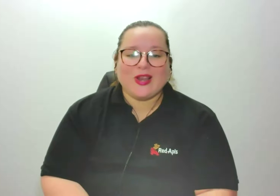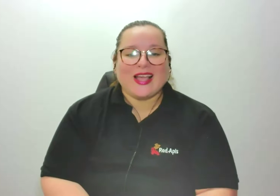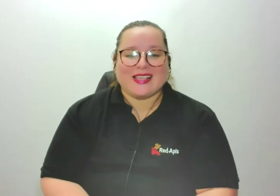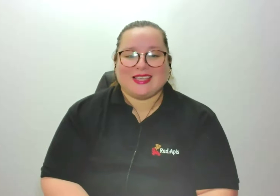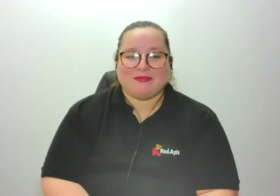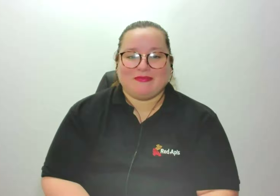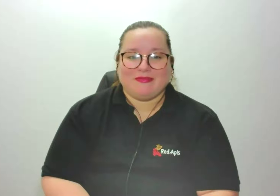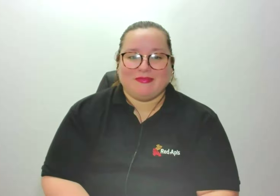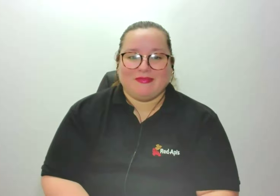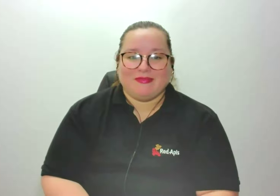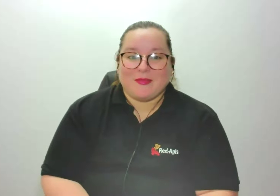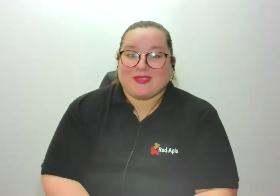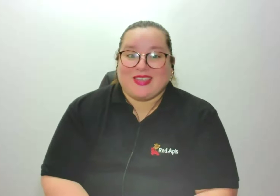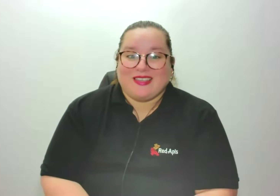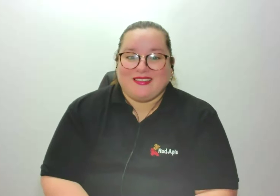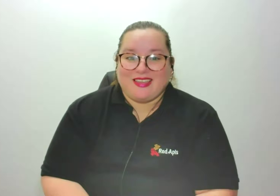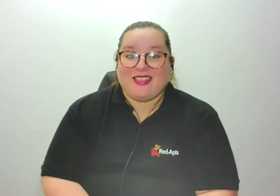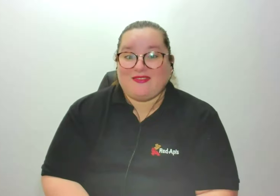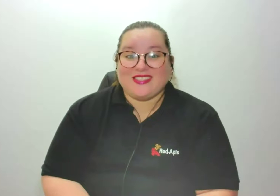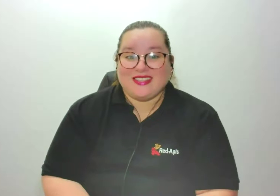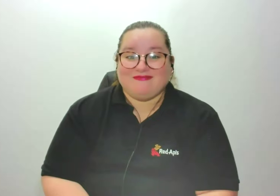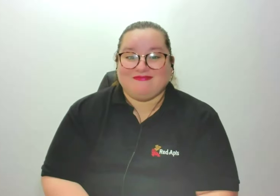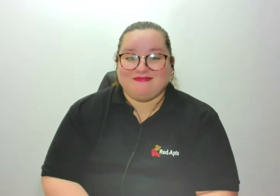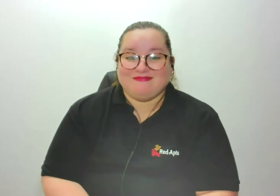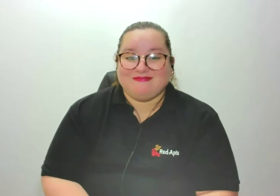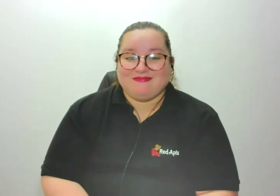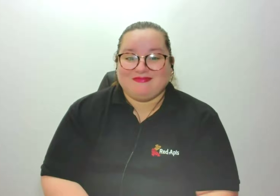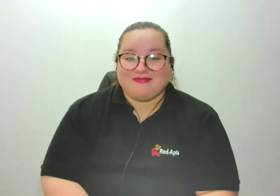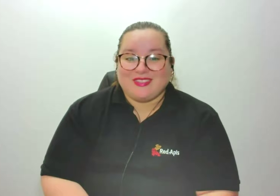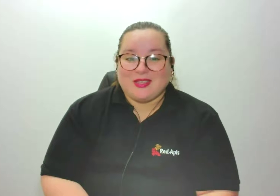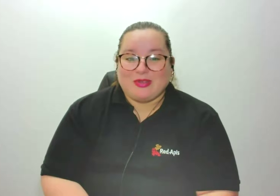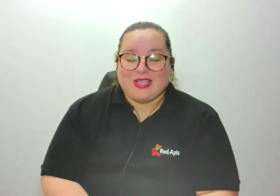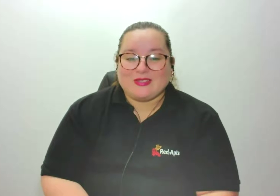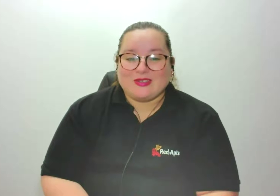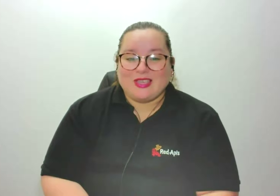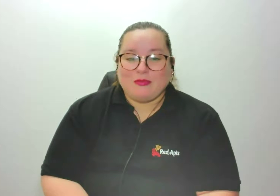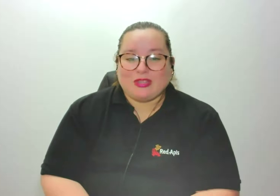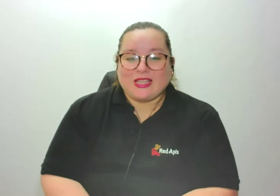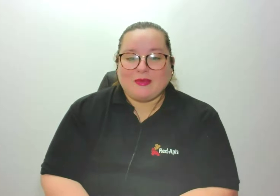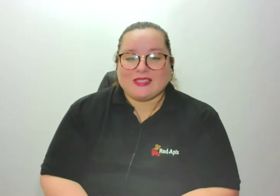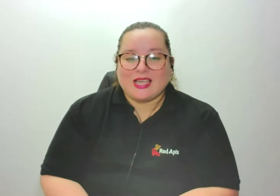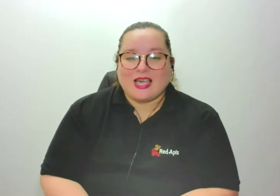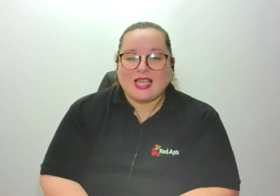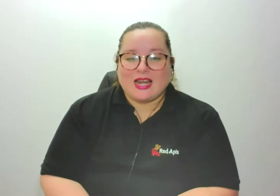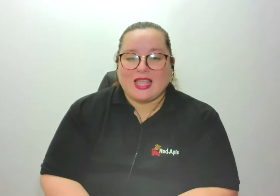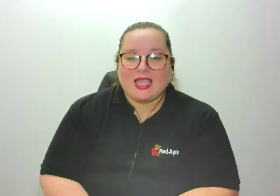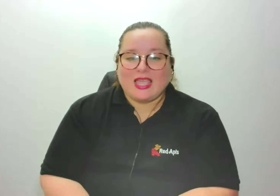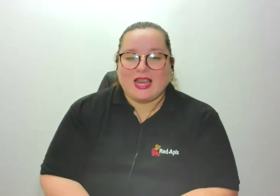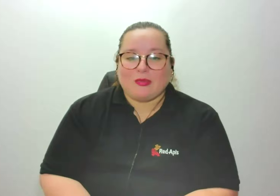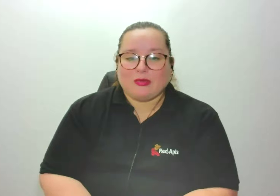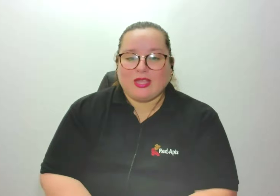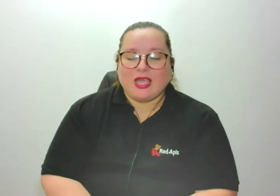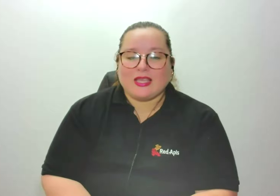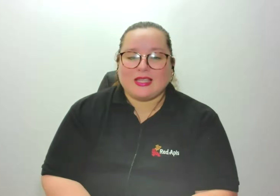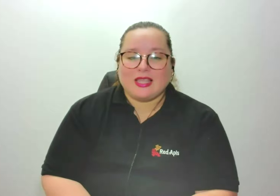¿Cómo estuvo en la casa? ¿Qué pasó ahí? Es difícil. Por eso es importante pensar en